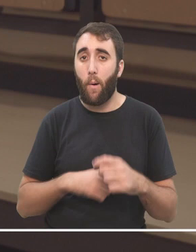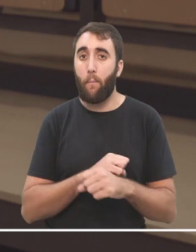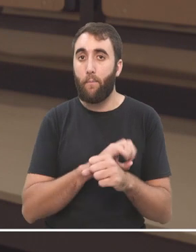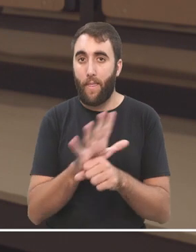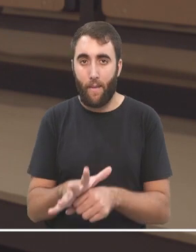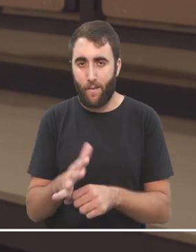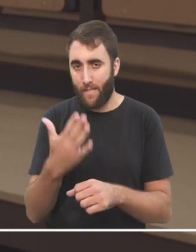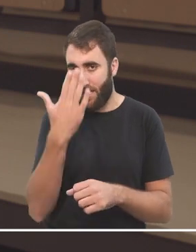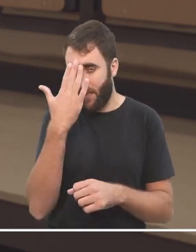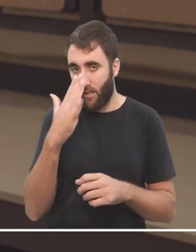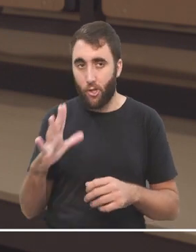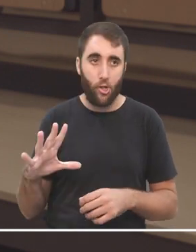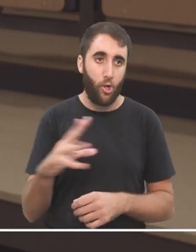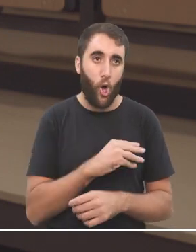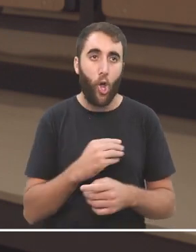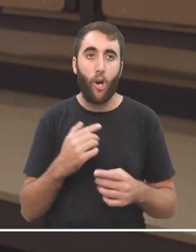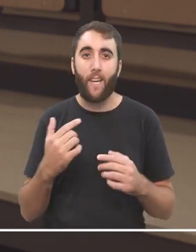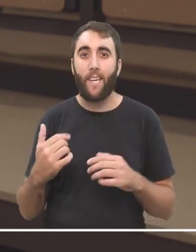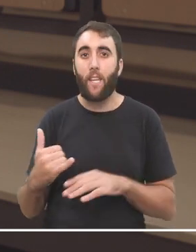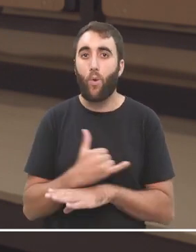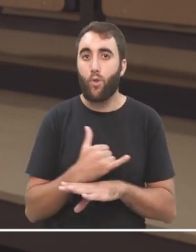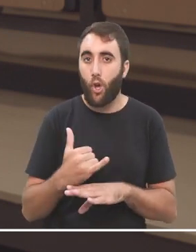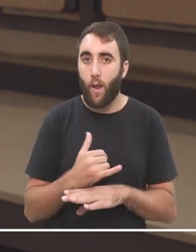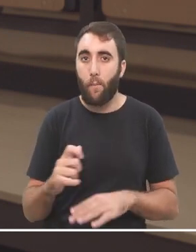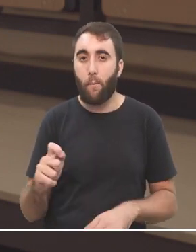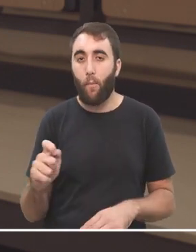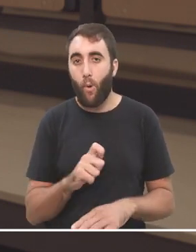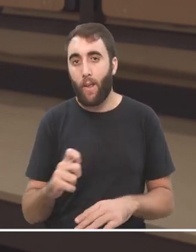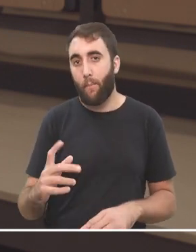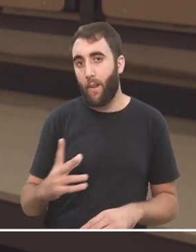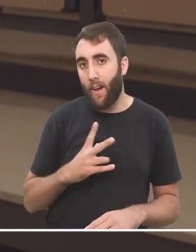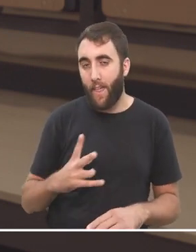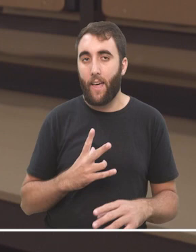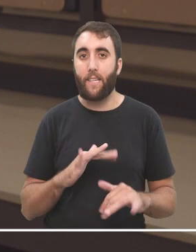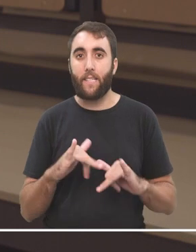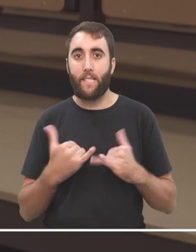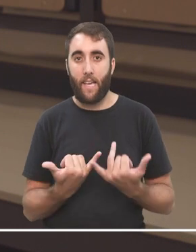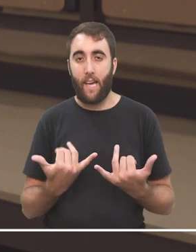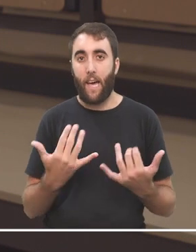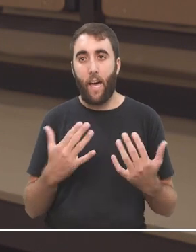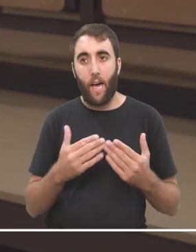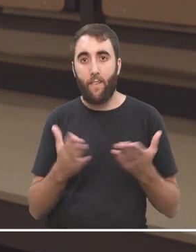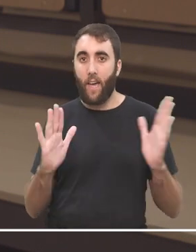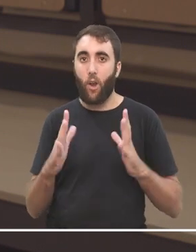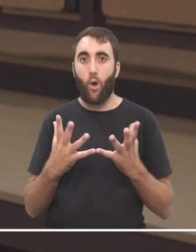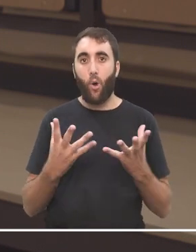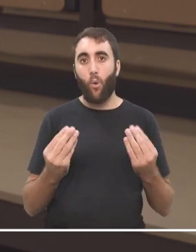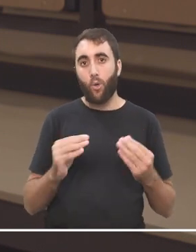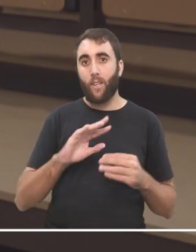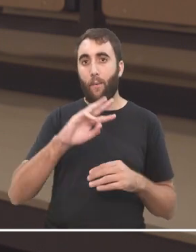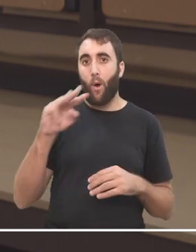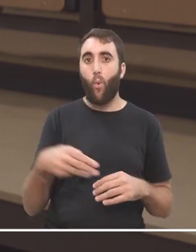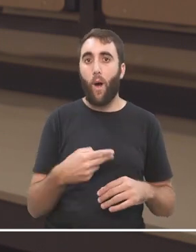en la que prácticamente todas las instituciones que definen nuestras vidas han abierto